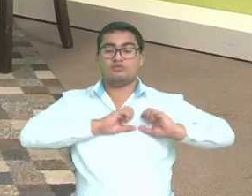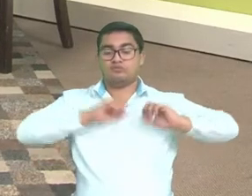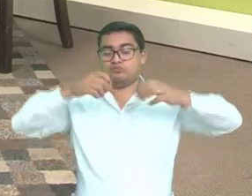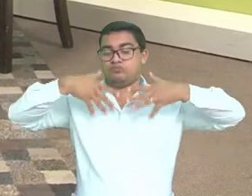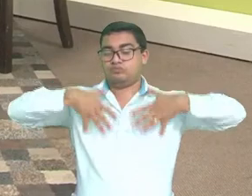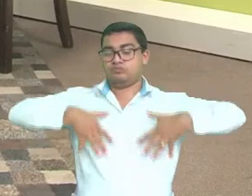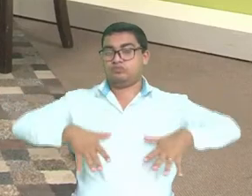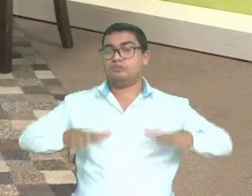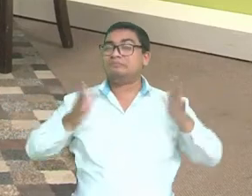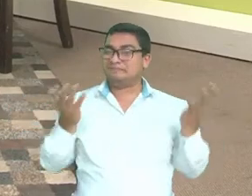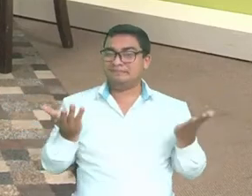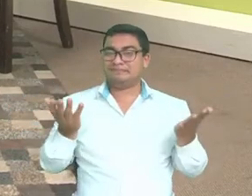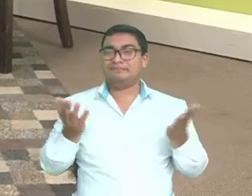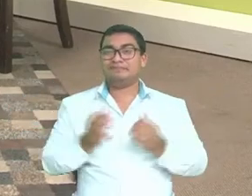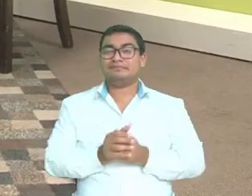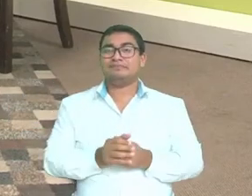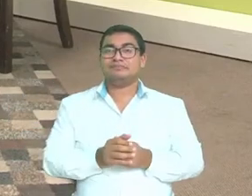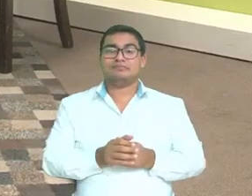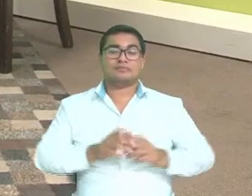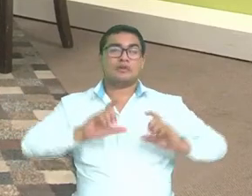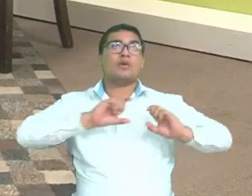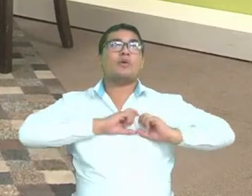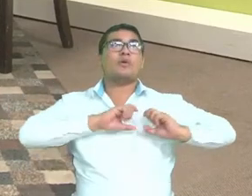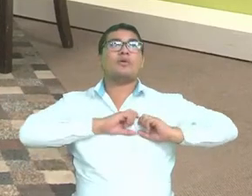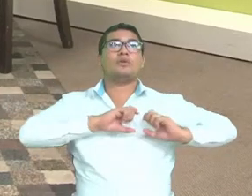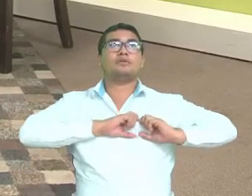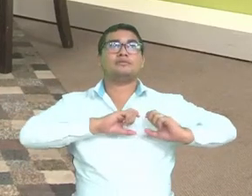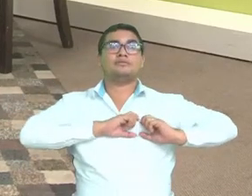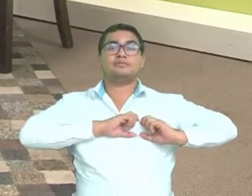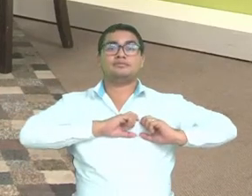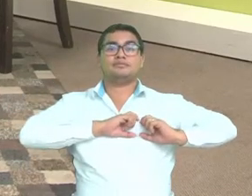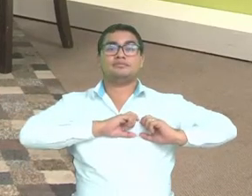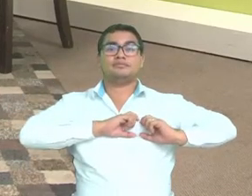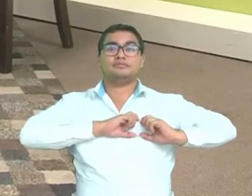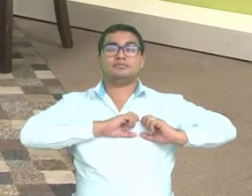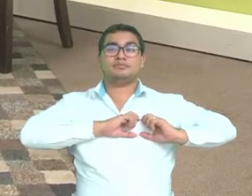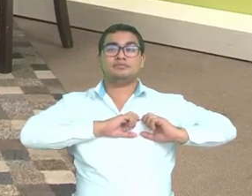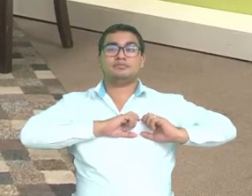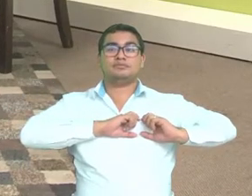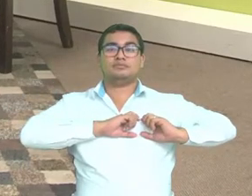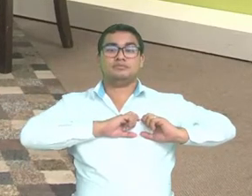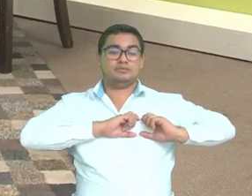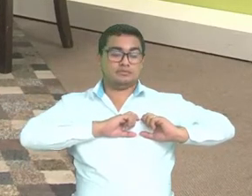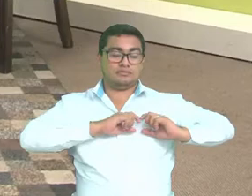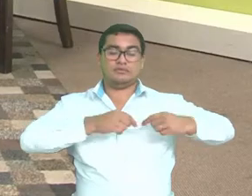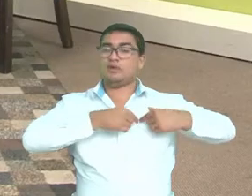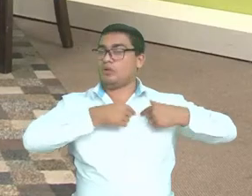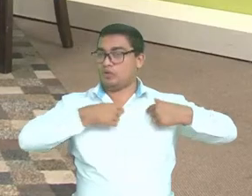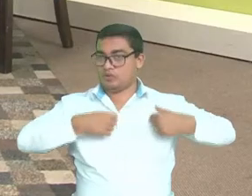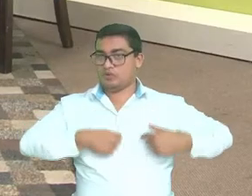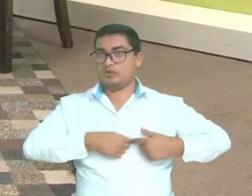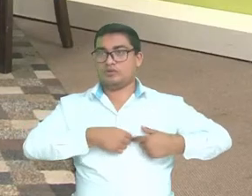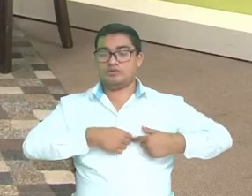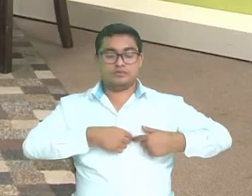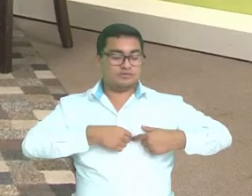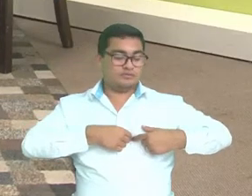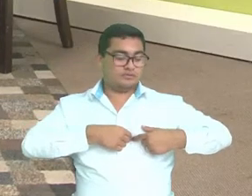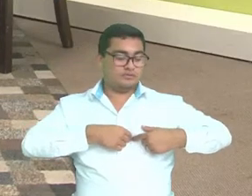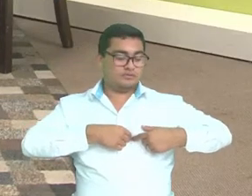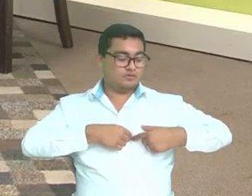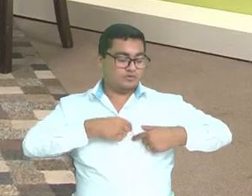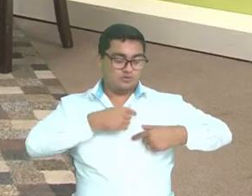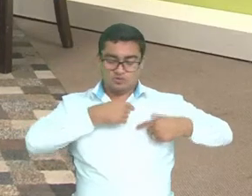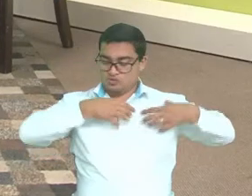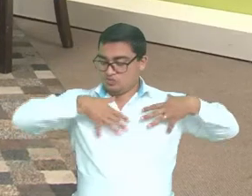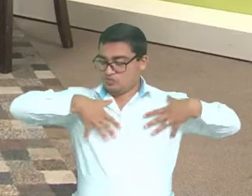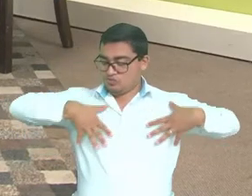El sistema cardiovascular está compuesto por el corazón y las venas. El corazón. Fíjate